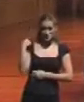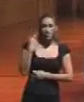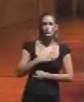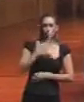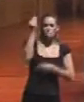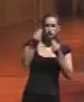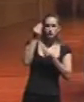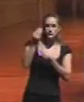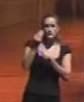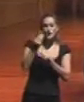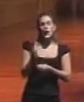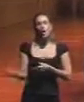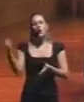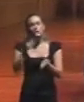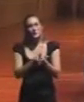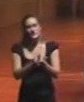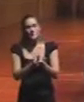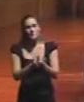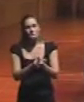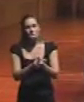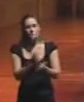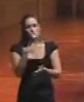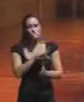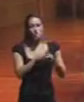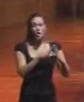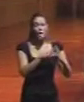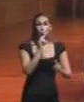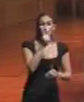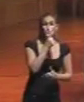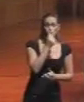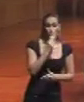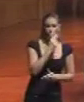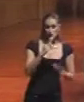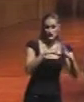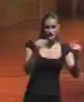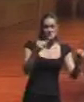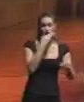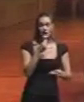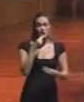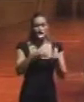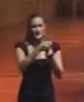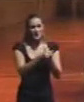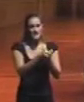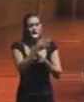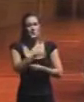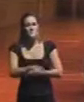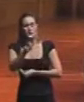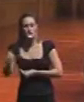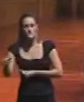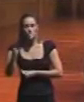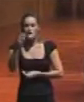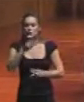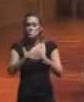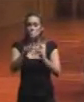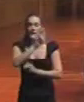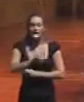nos invita a renovar una vez más el compromiso de la Universidad de Las Palmas de Gran Canaria con las personas, las instituciones y la sociedad canaria a